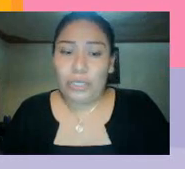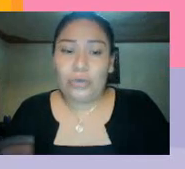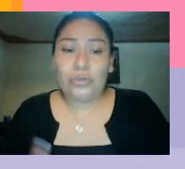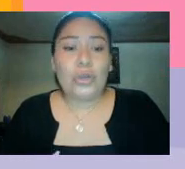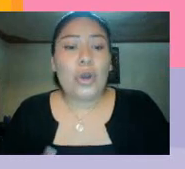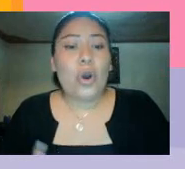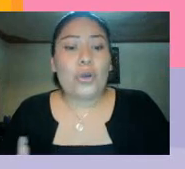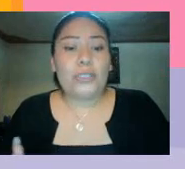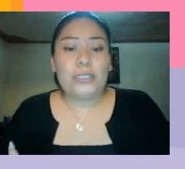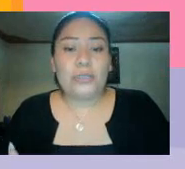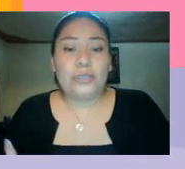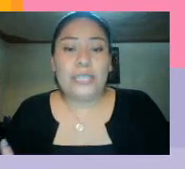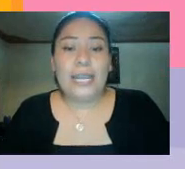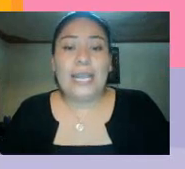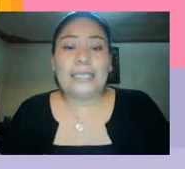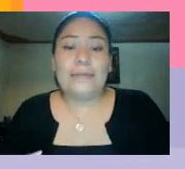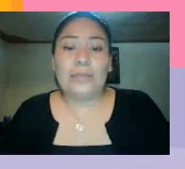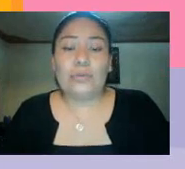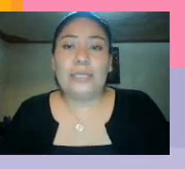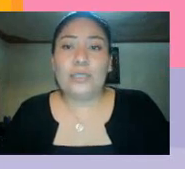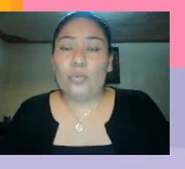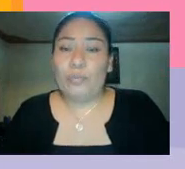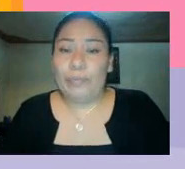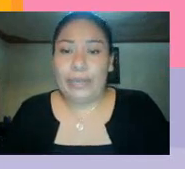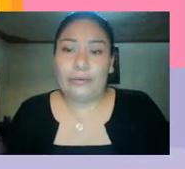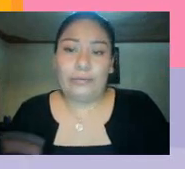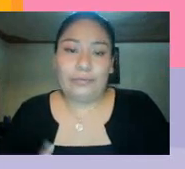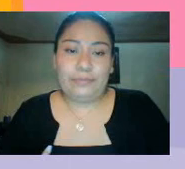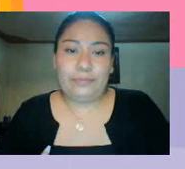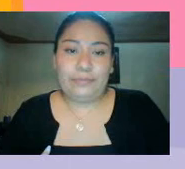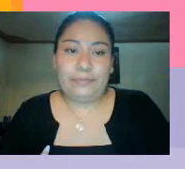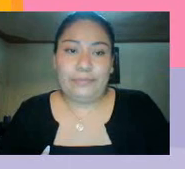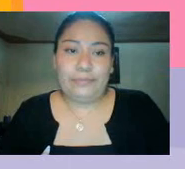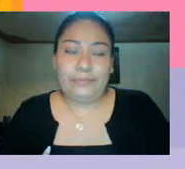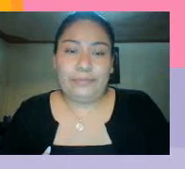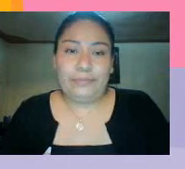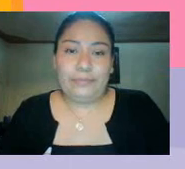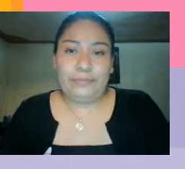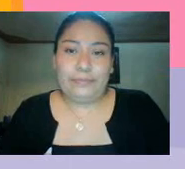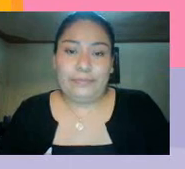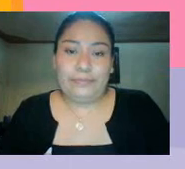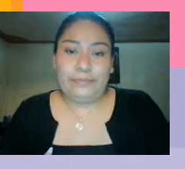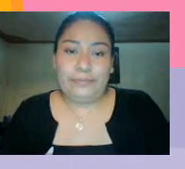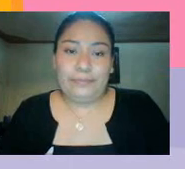los niños. O inciso C, las aventuras de un perro.